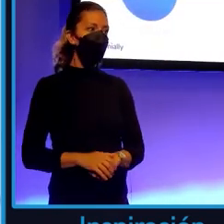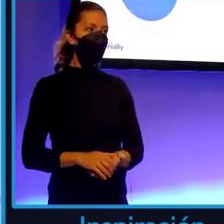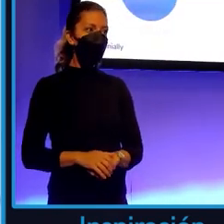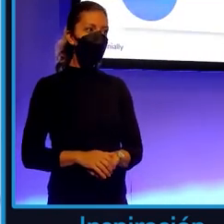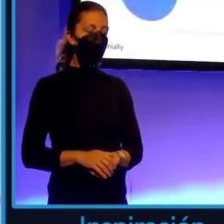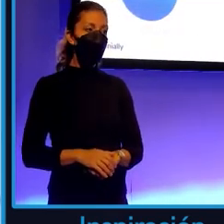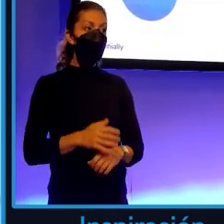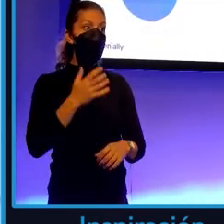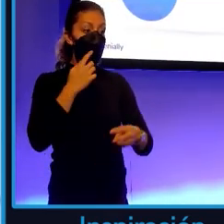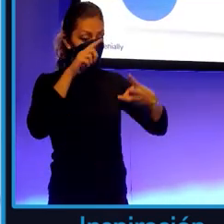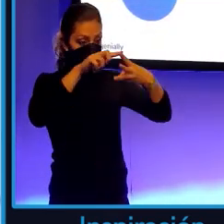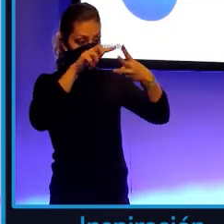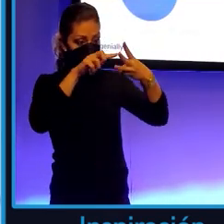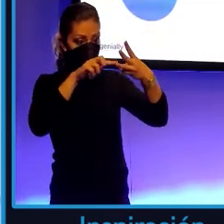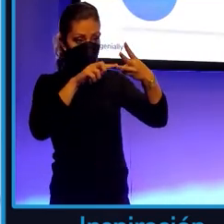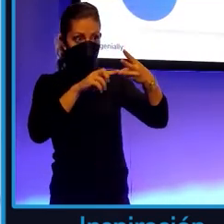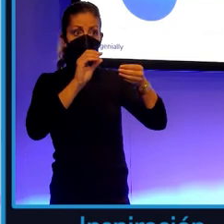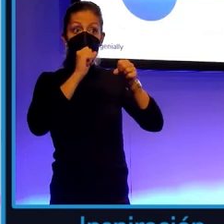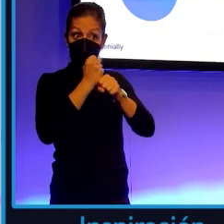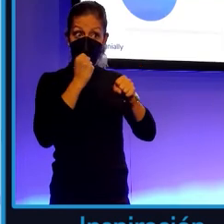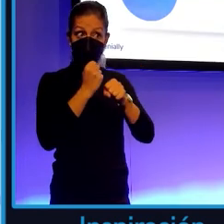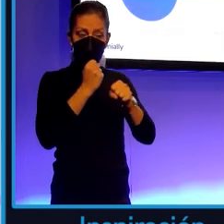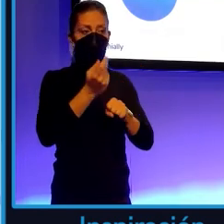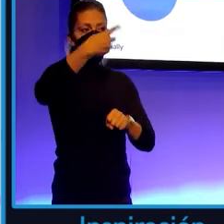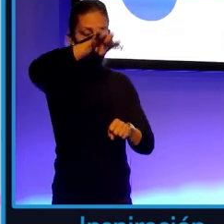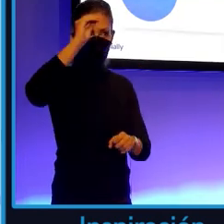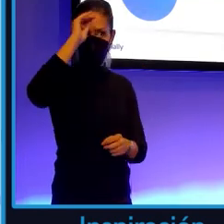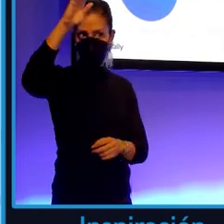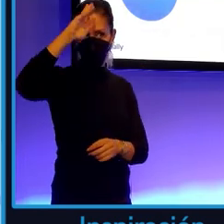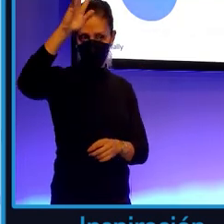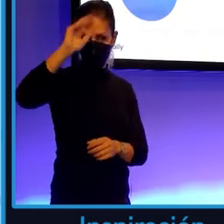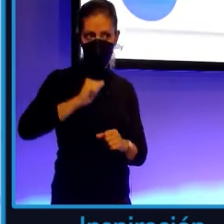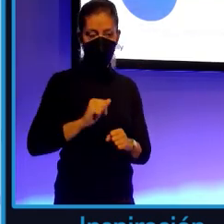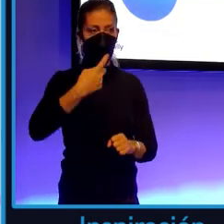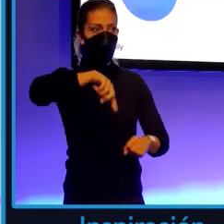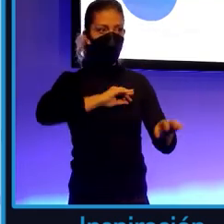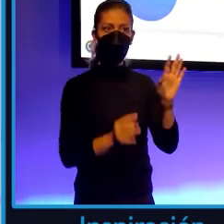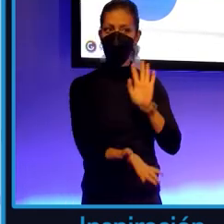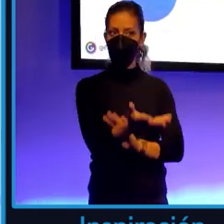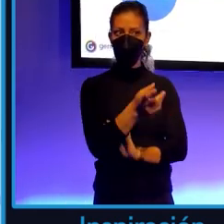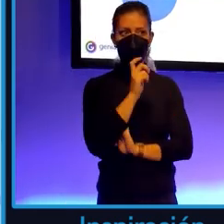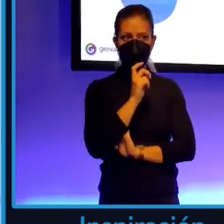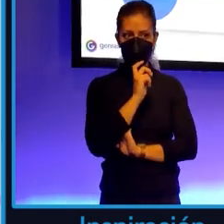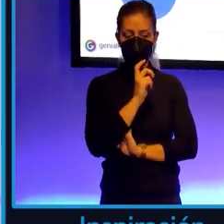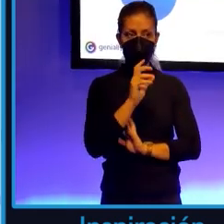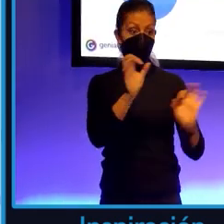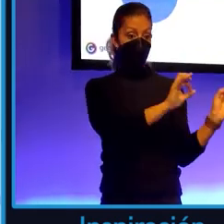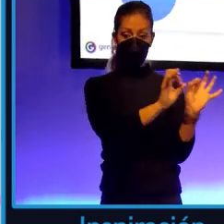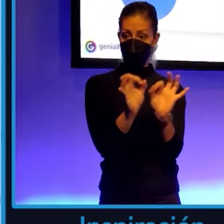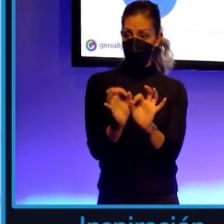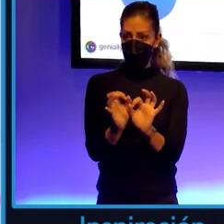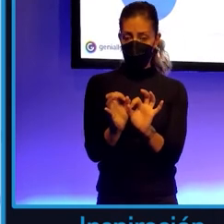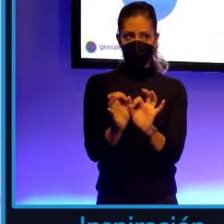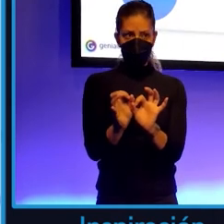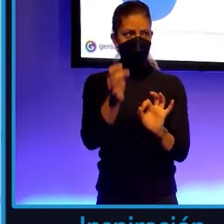tenemos este resultado imaginar hay que tener mucho la imaginación y crear que crear no es ser creativo no todo el mundo está preparado para ser creativo